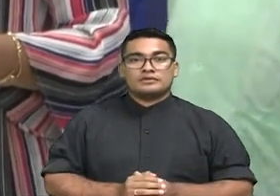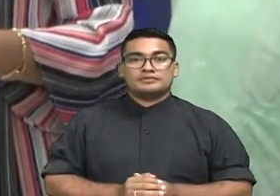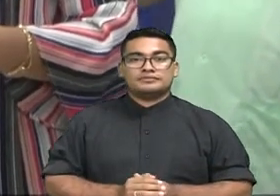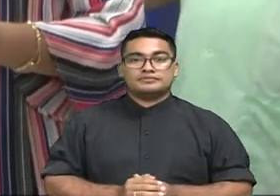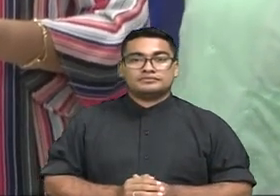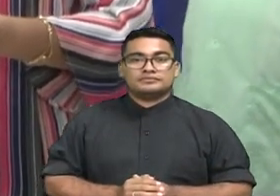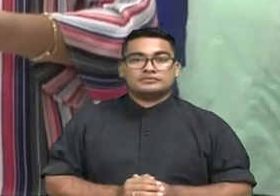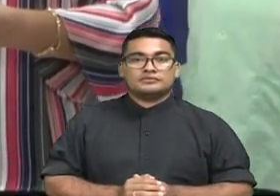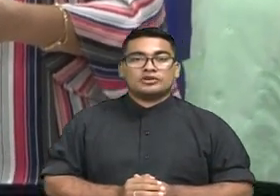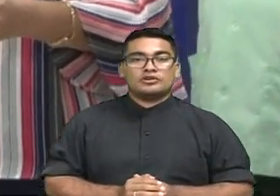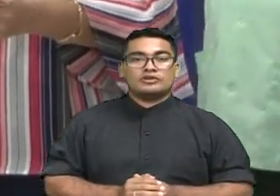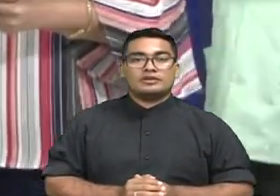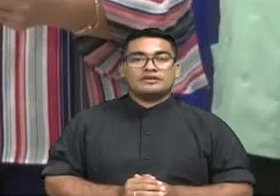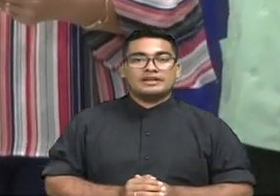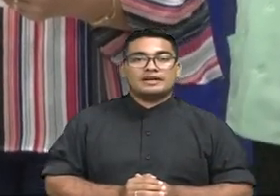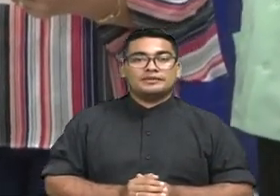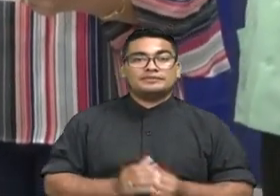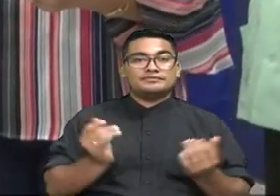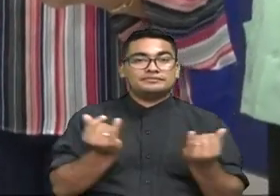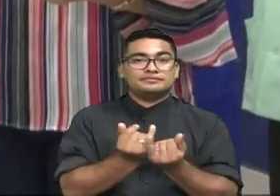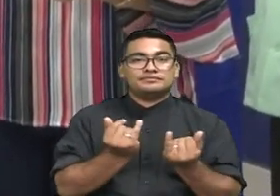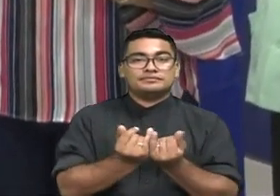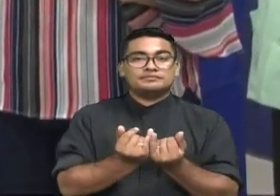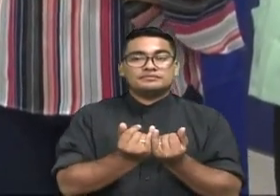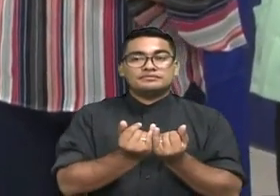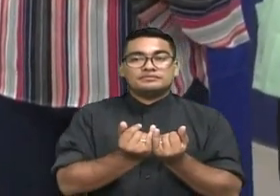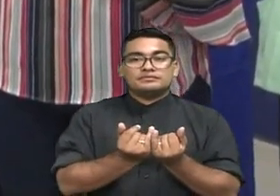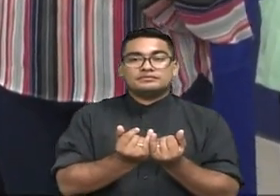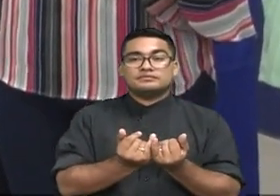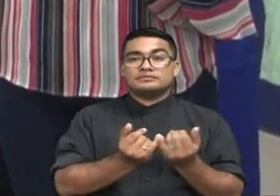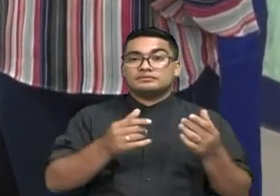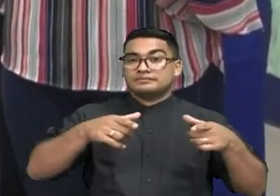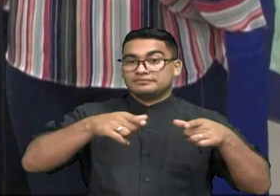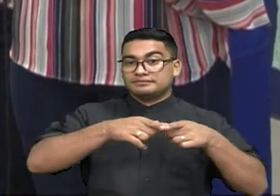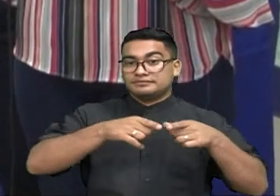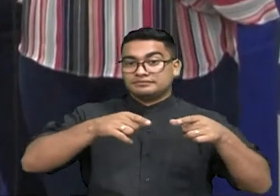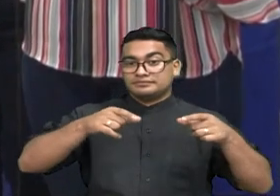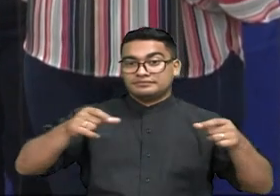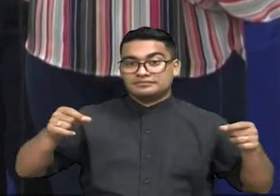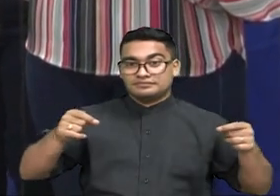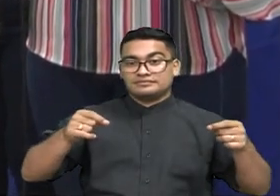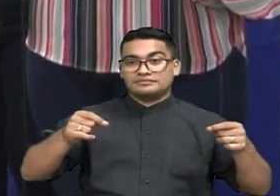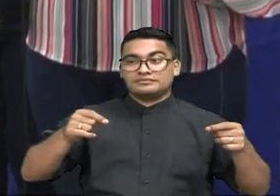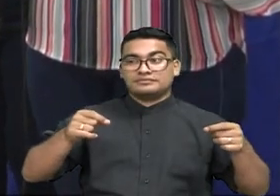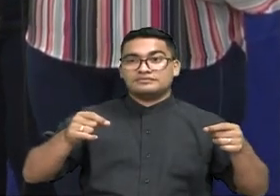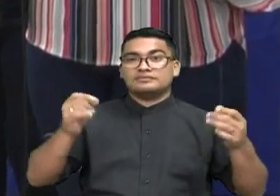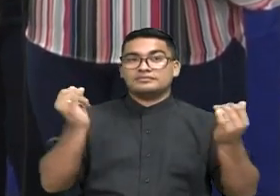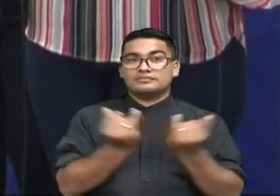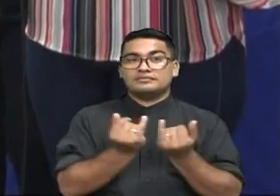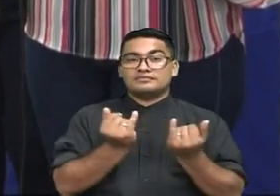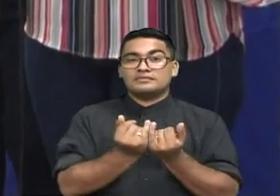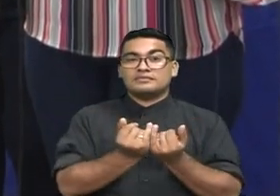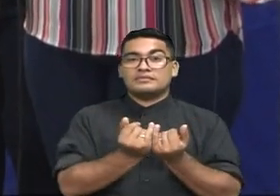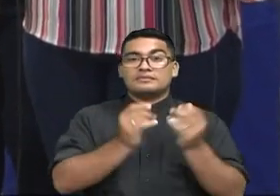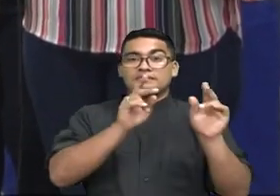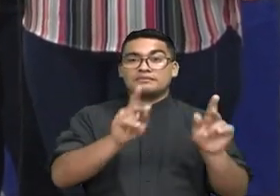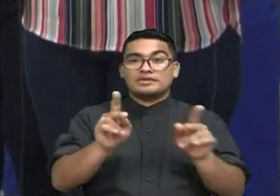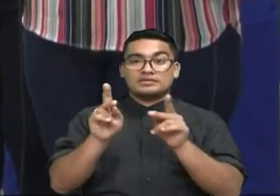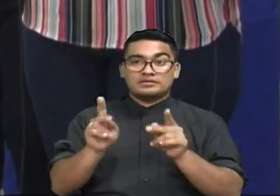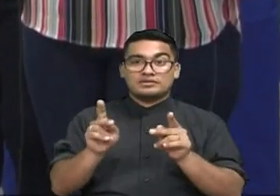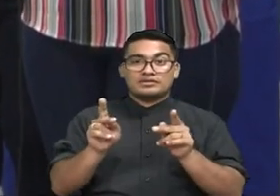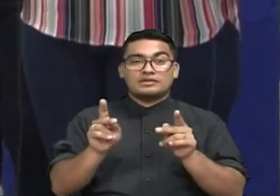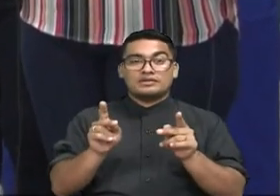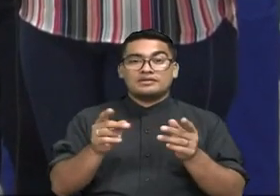Si así lo hacen, la ciudad y el pueblo de Managua se los agradecerá, si no ellos mismos se los